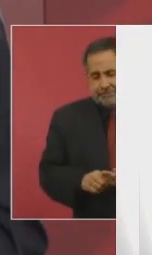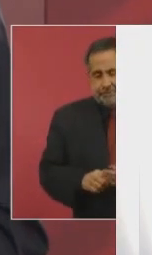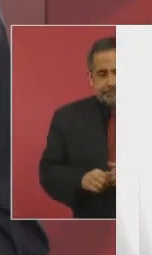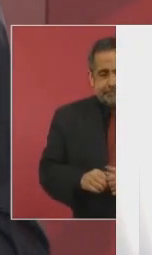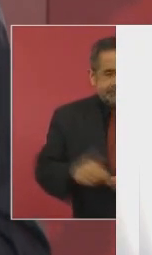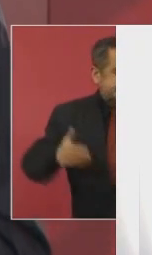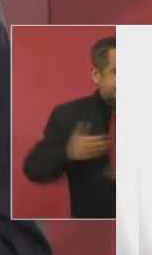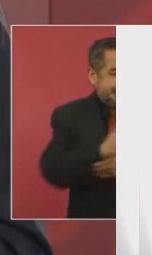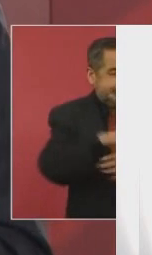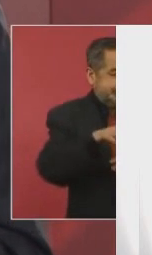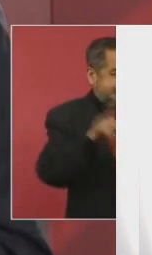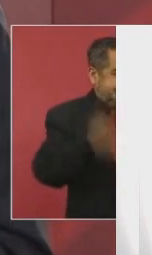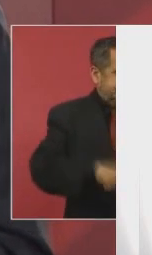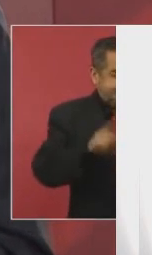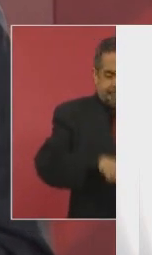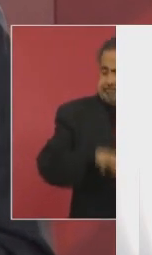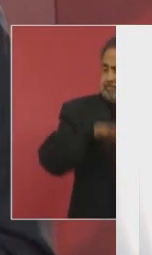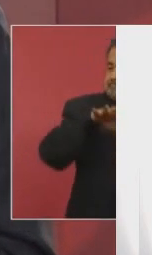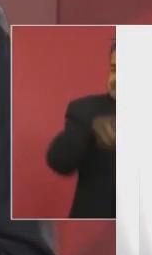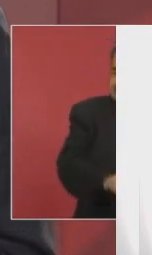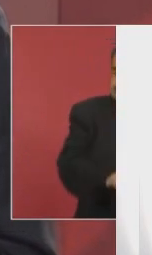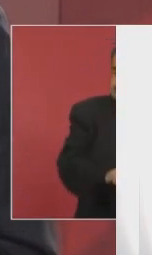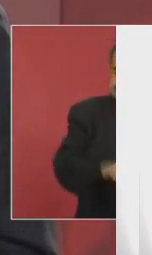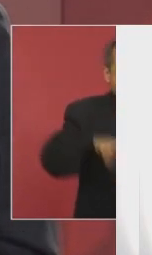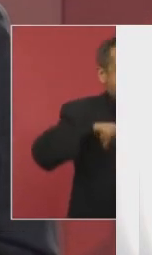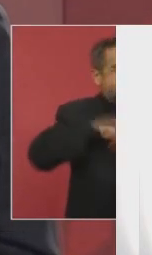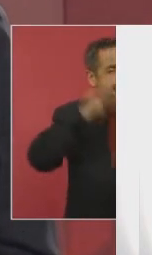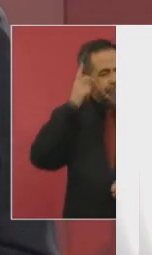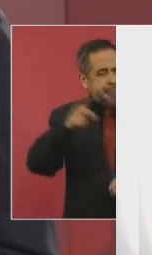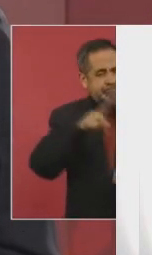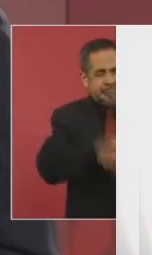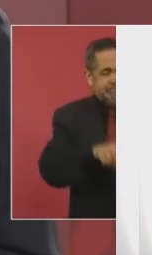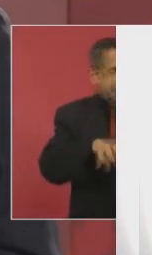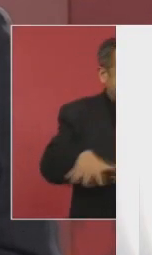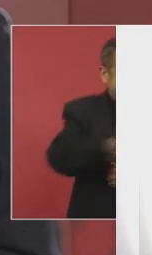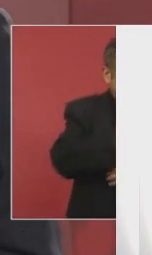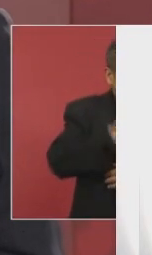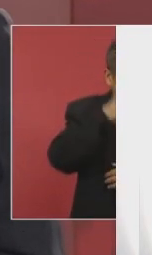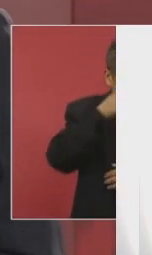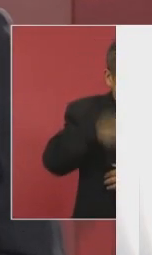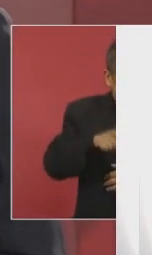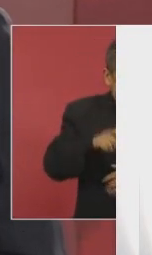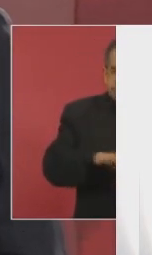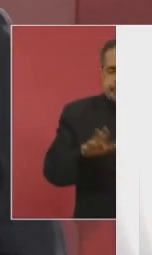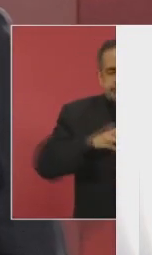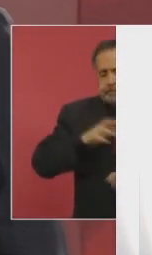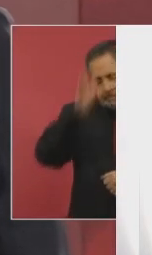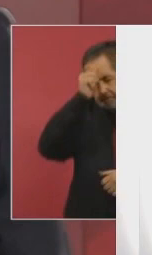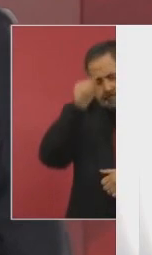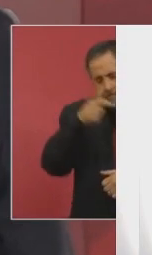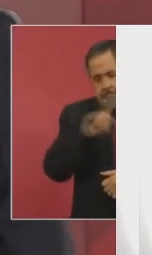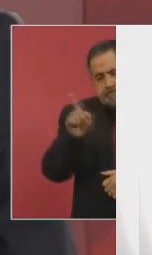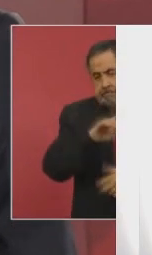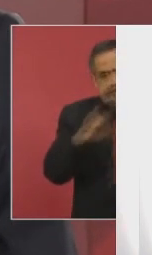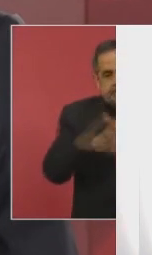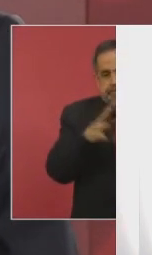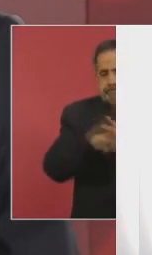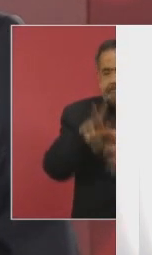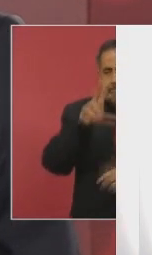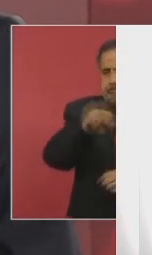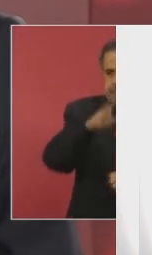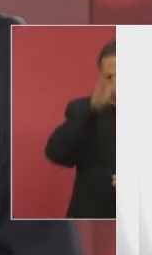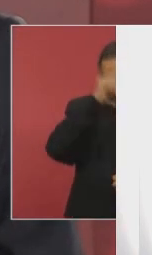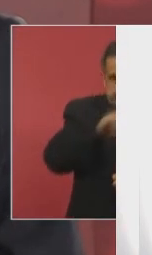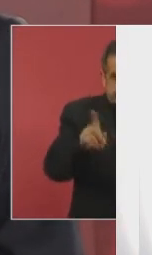embala a otro no estamos de acuerdo con eso además